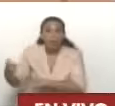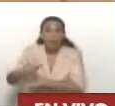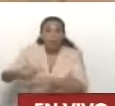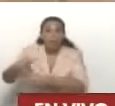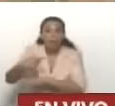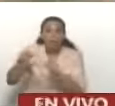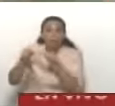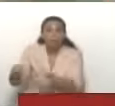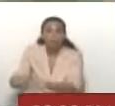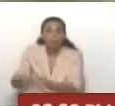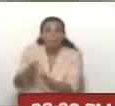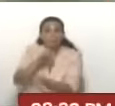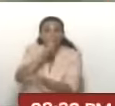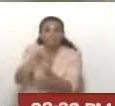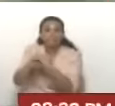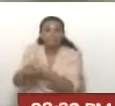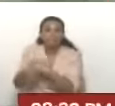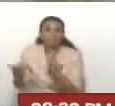gobernador.